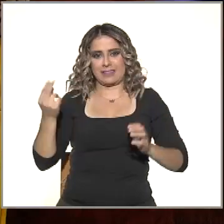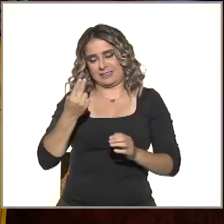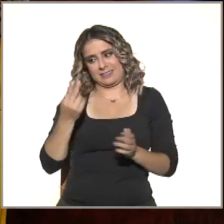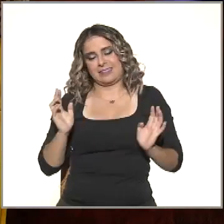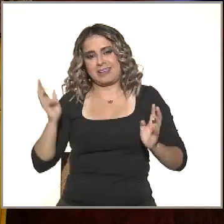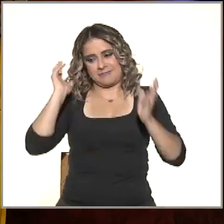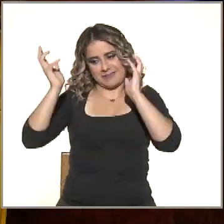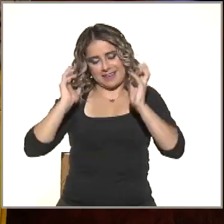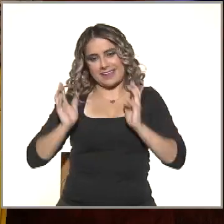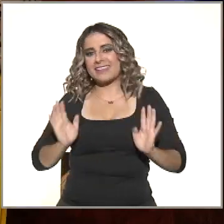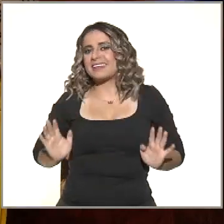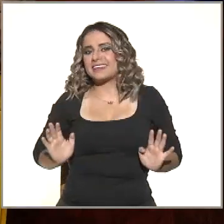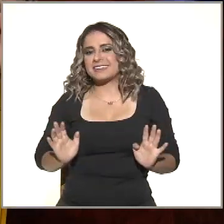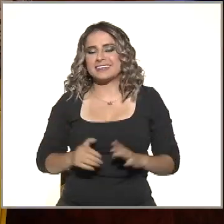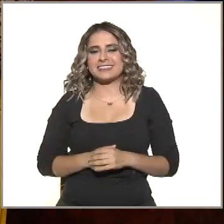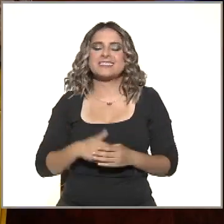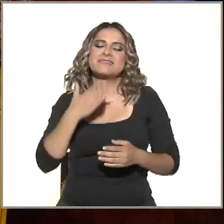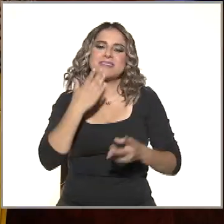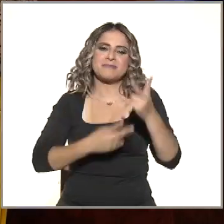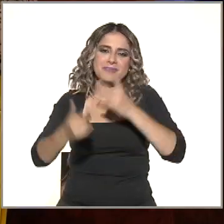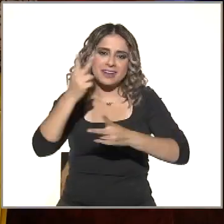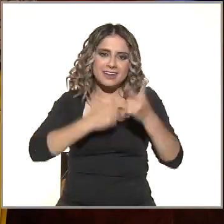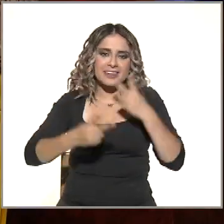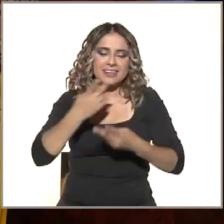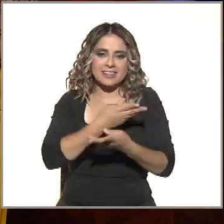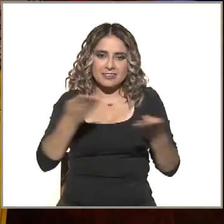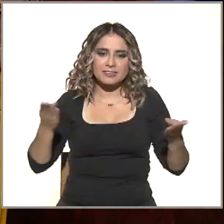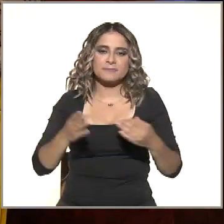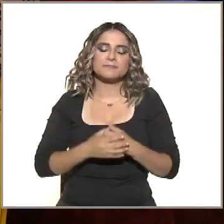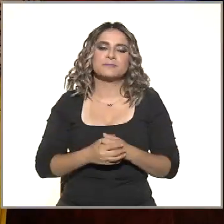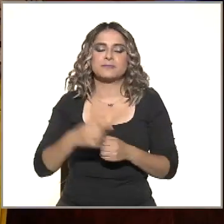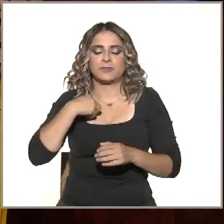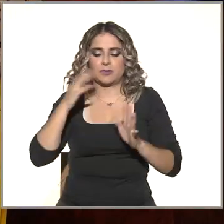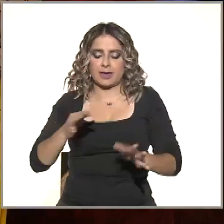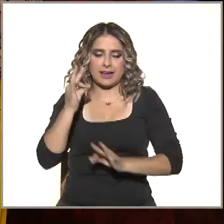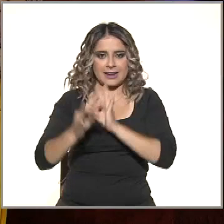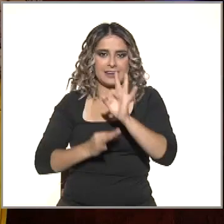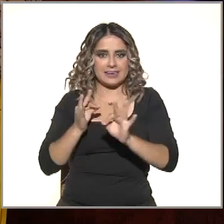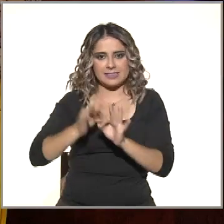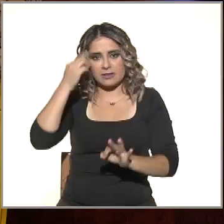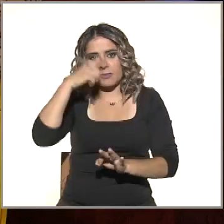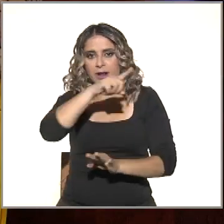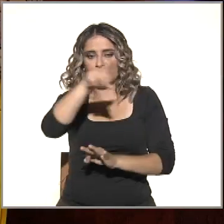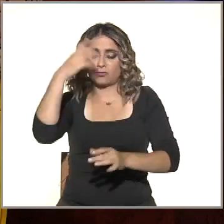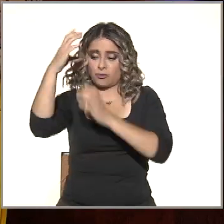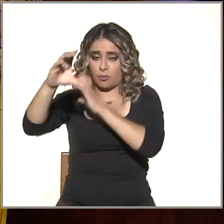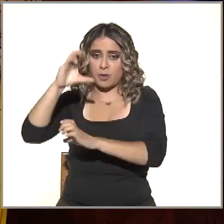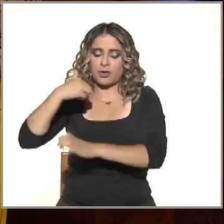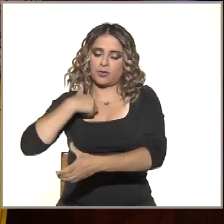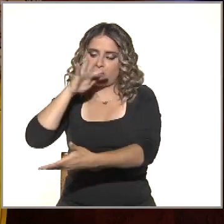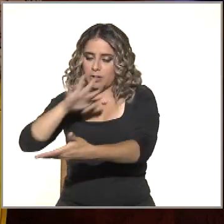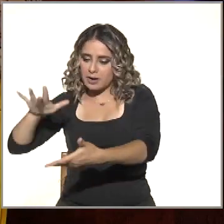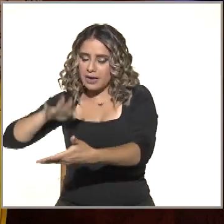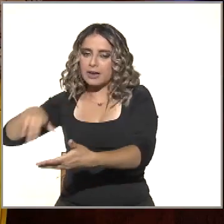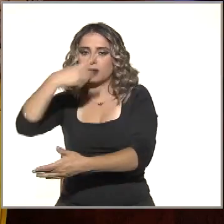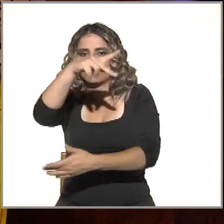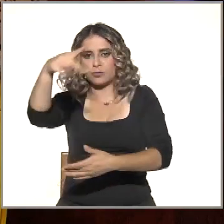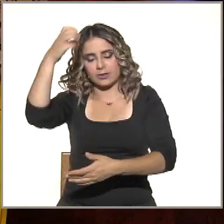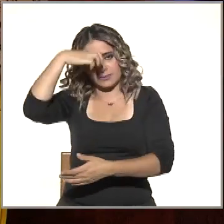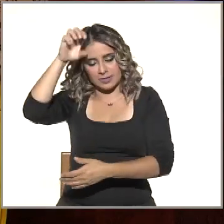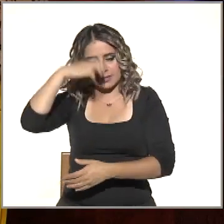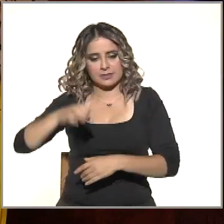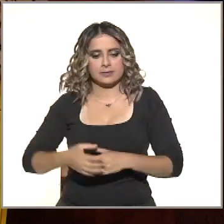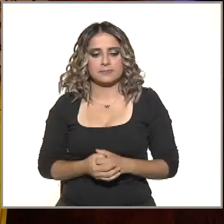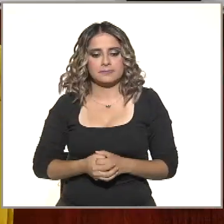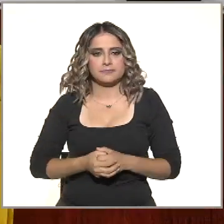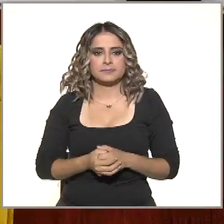por lo menos. No, pues bienvenidos a su programa y yo listísima para leerles, para ver todas sus experiencias también, Cris. Claro